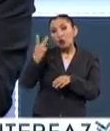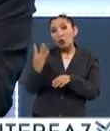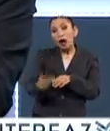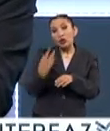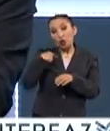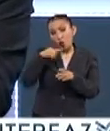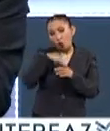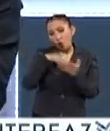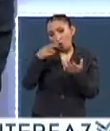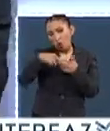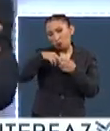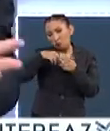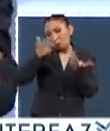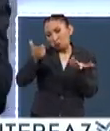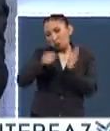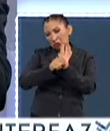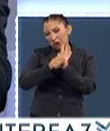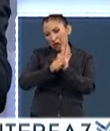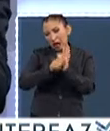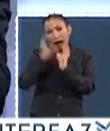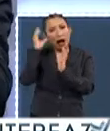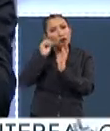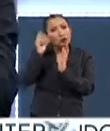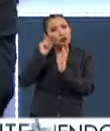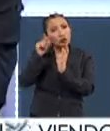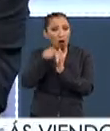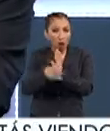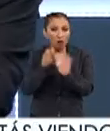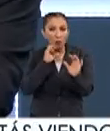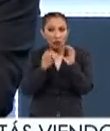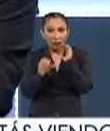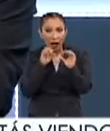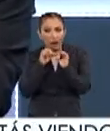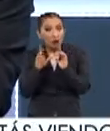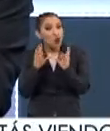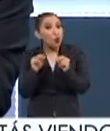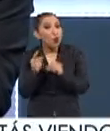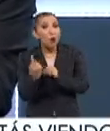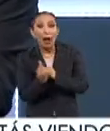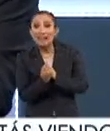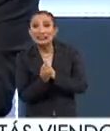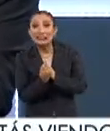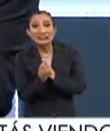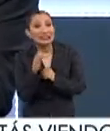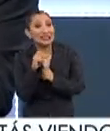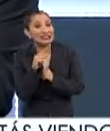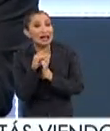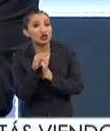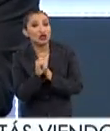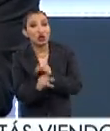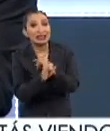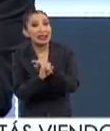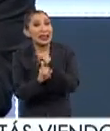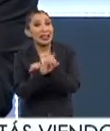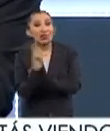audio. Para quienes están interesados en los temas de comunicación, no son estaciones online, son canales